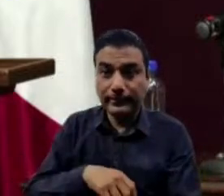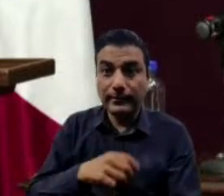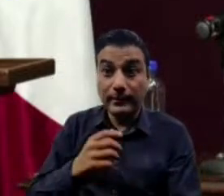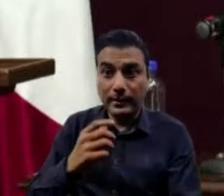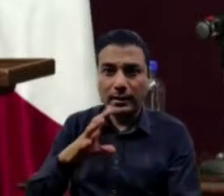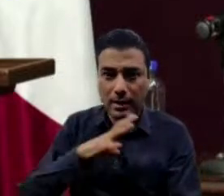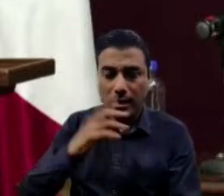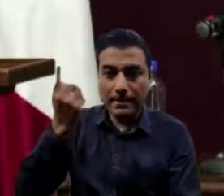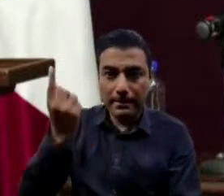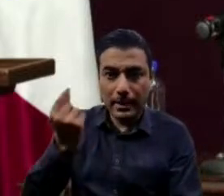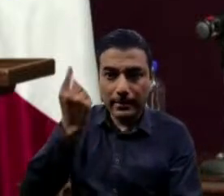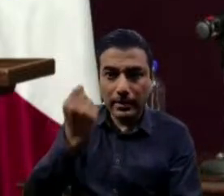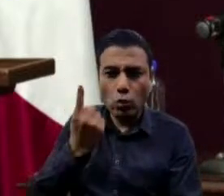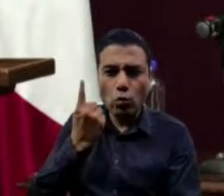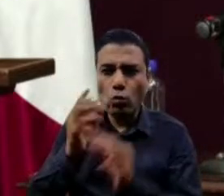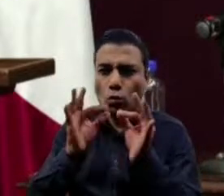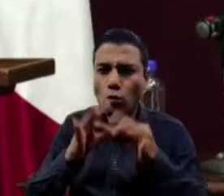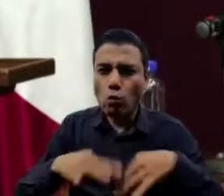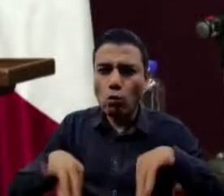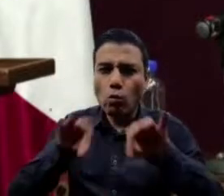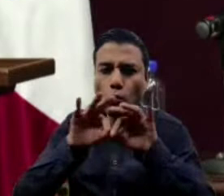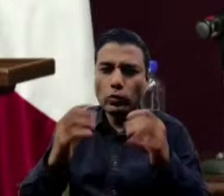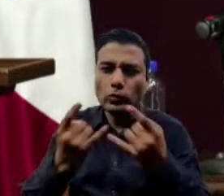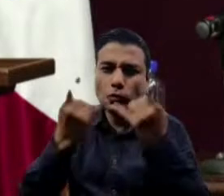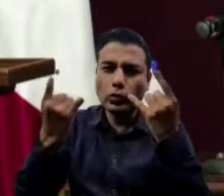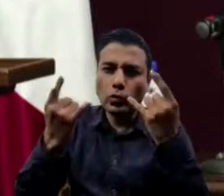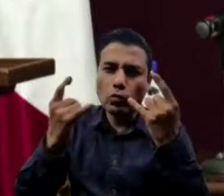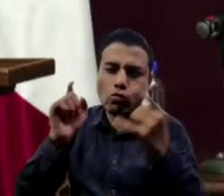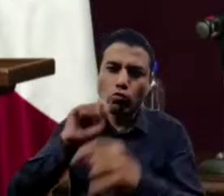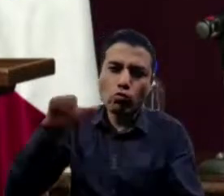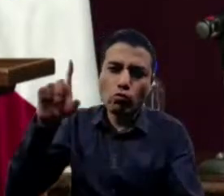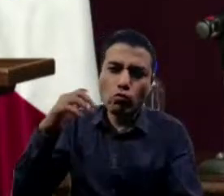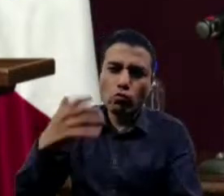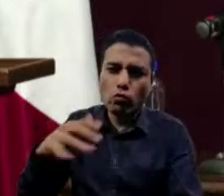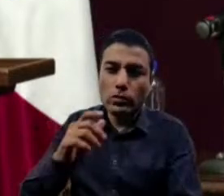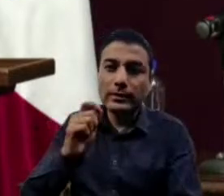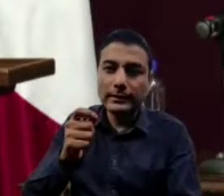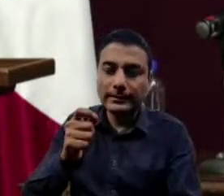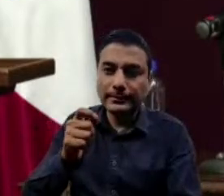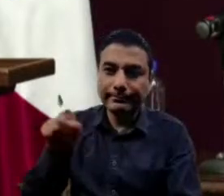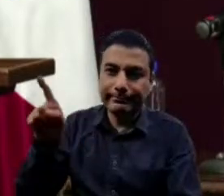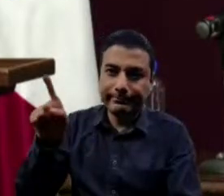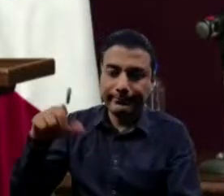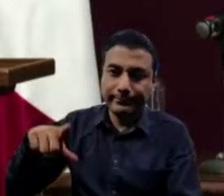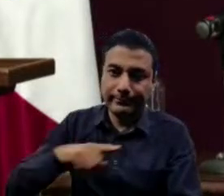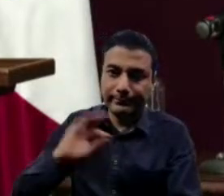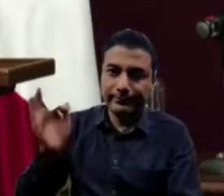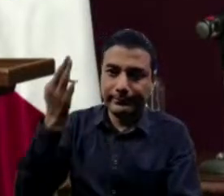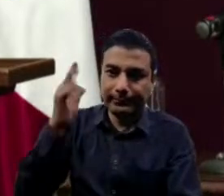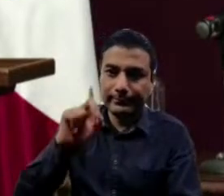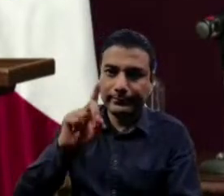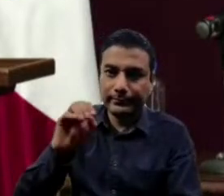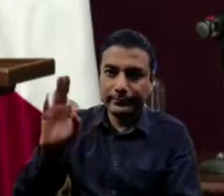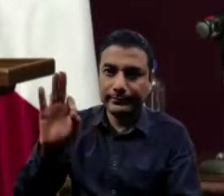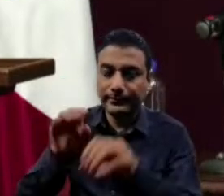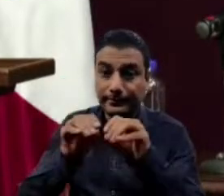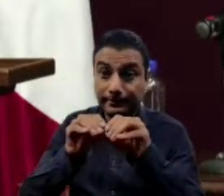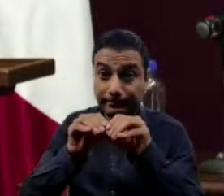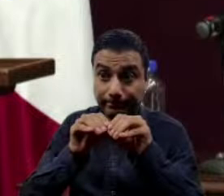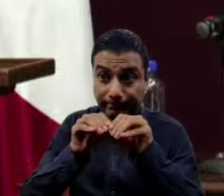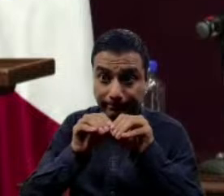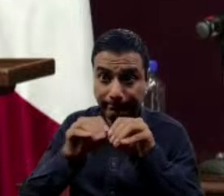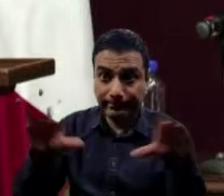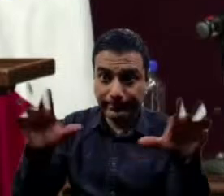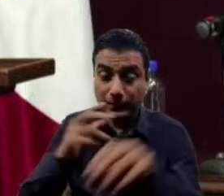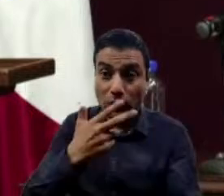acción más destacable e histórica que realizó fue mediante la expedición del decreto en el Diario Oficial de la Federación del 8